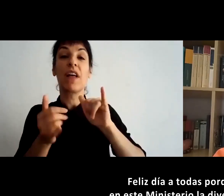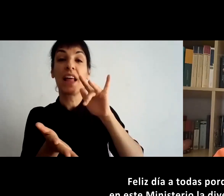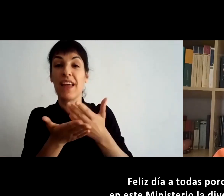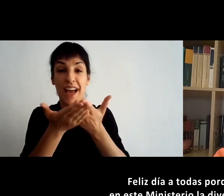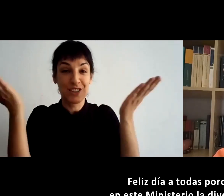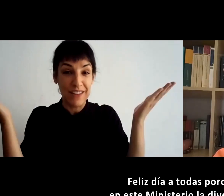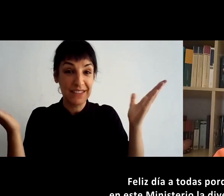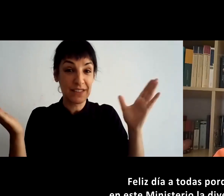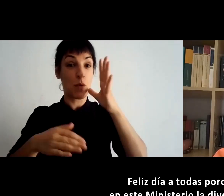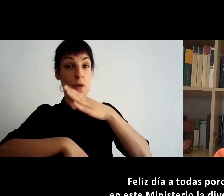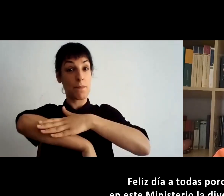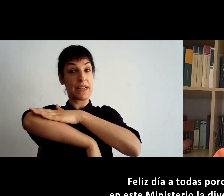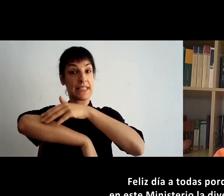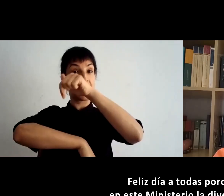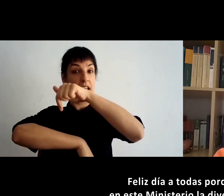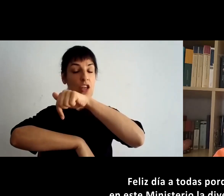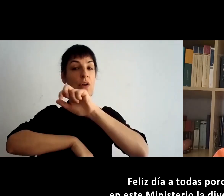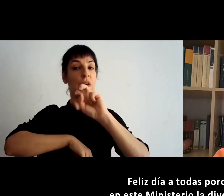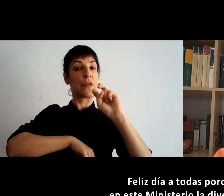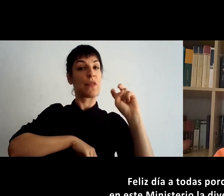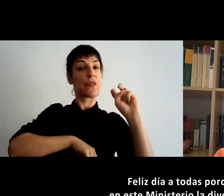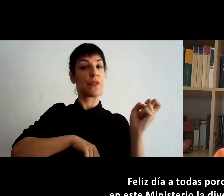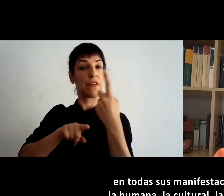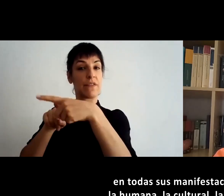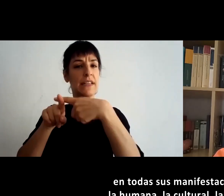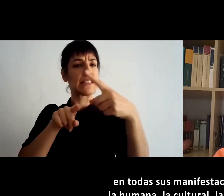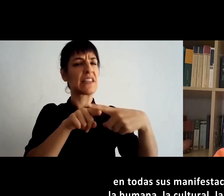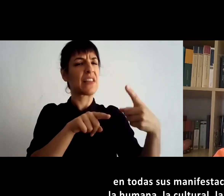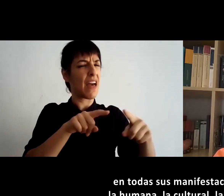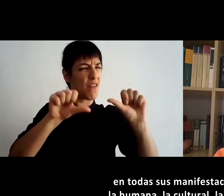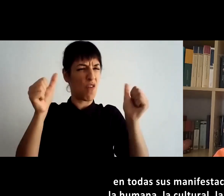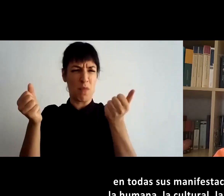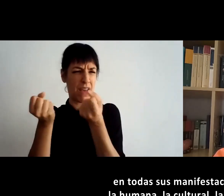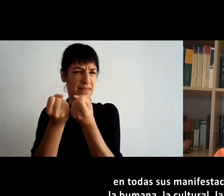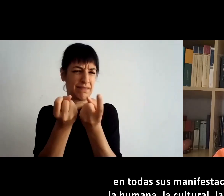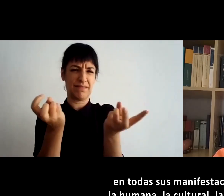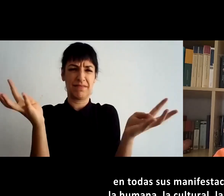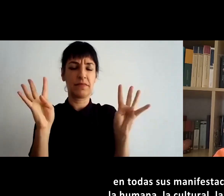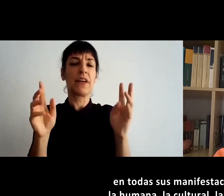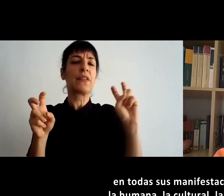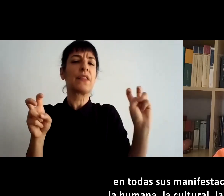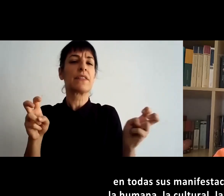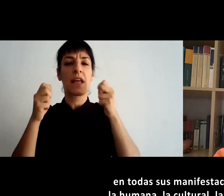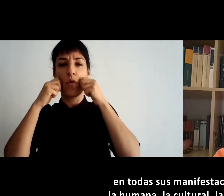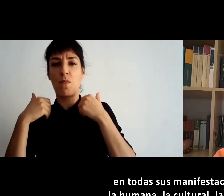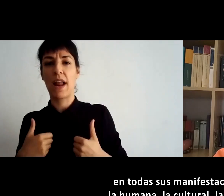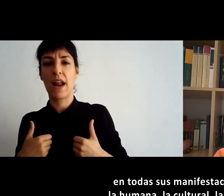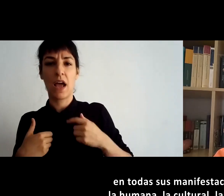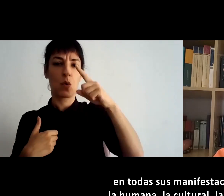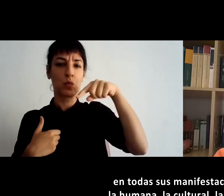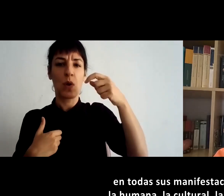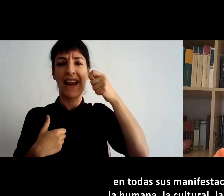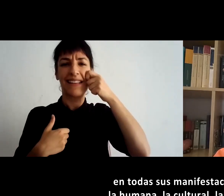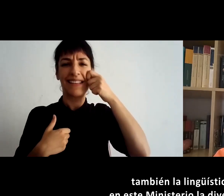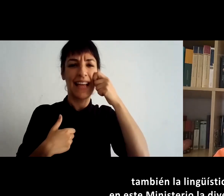en este ministerio la diversidad, en todas sus manifestaciones, la humana, la cultural, la étnica y